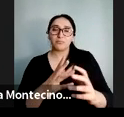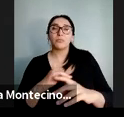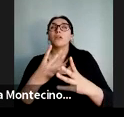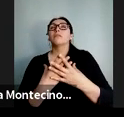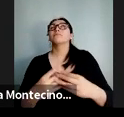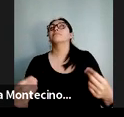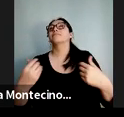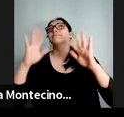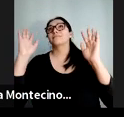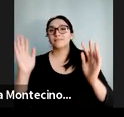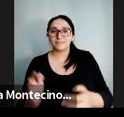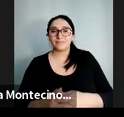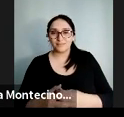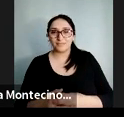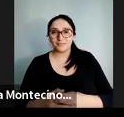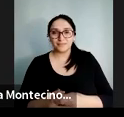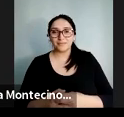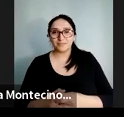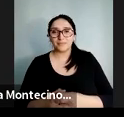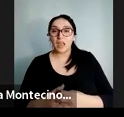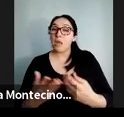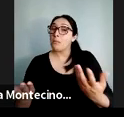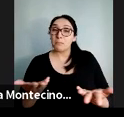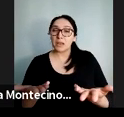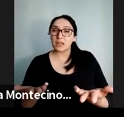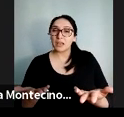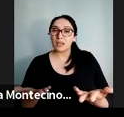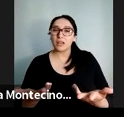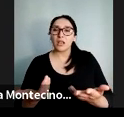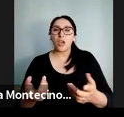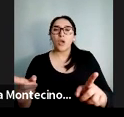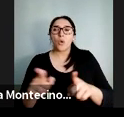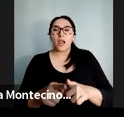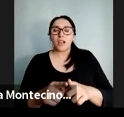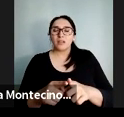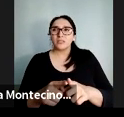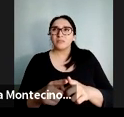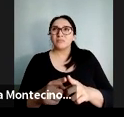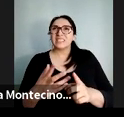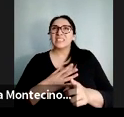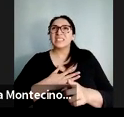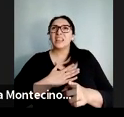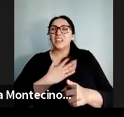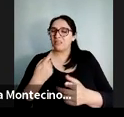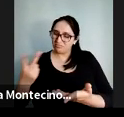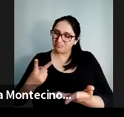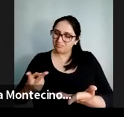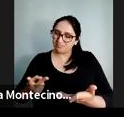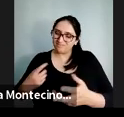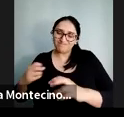un poco mágico, en el fondo, para también intentar ponerle una voz a la sensación que tenemos cuando enfrentamos